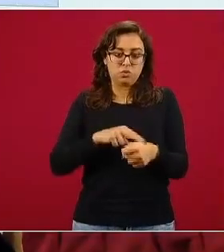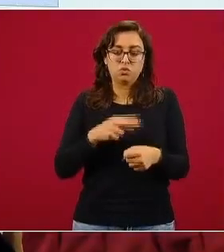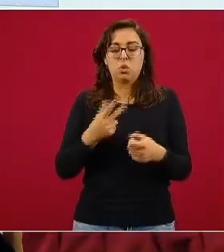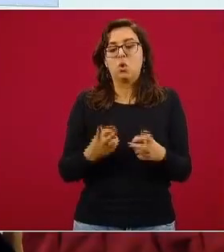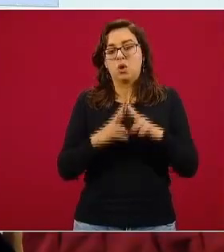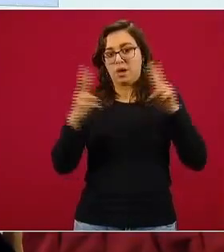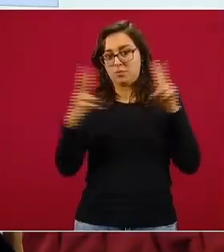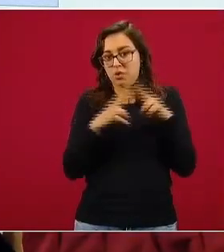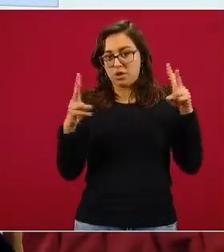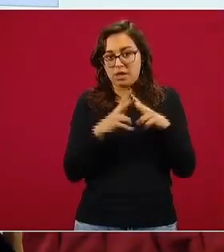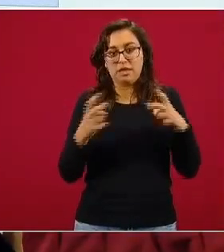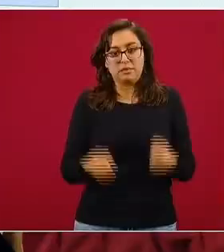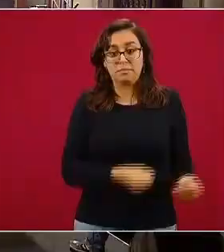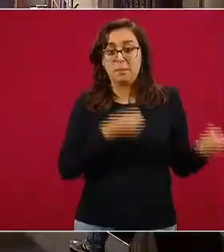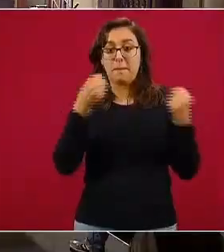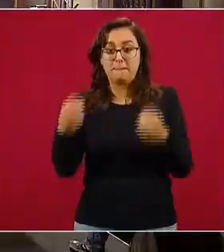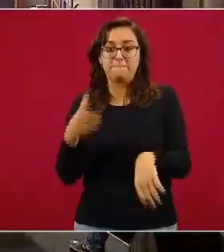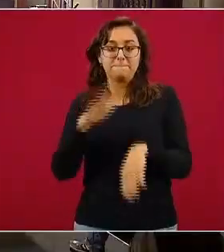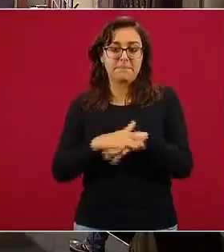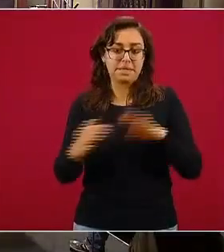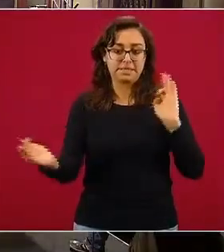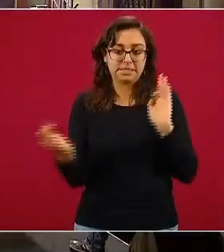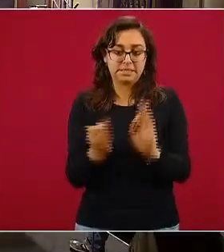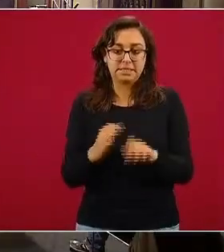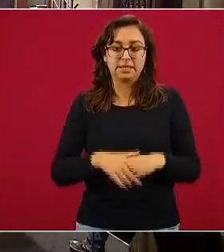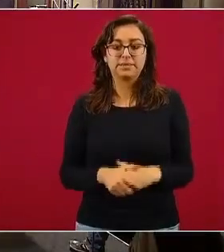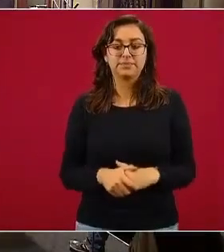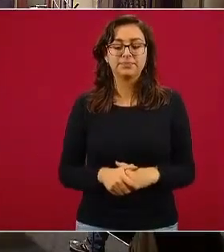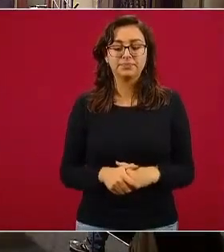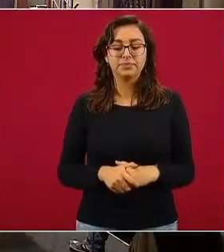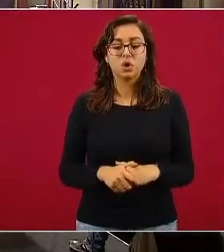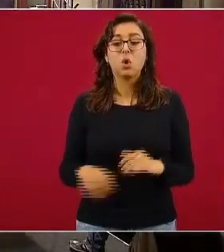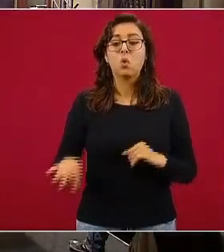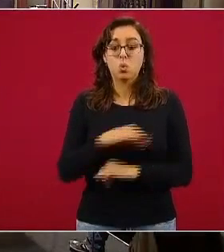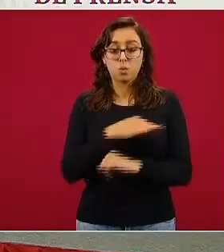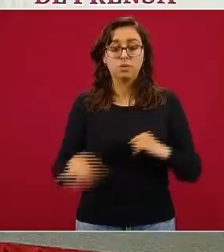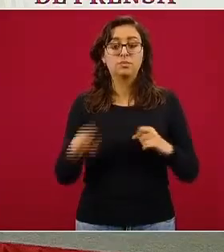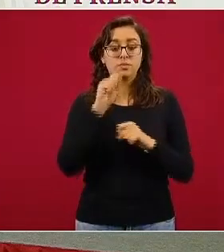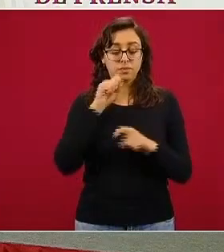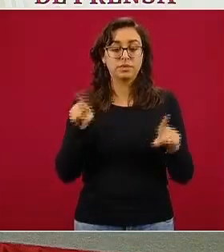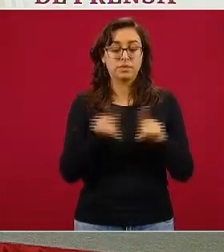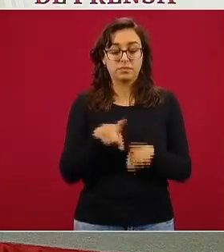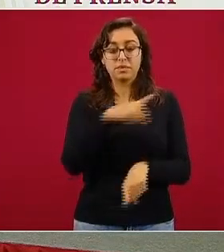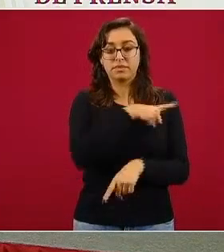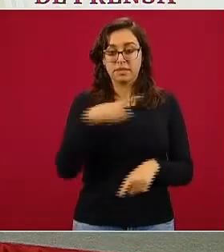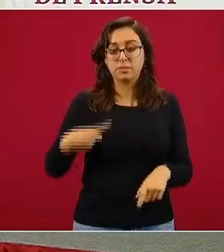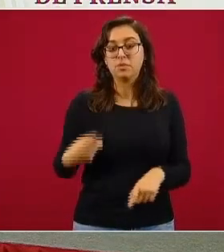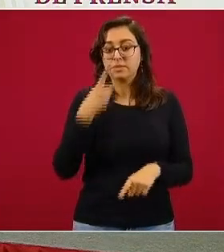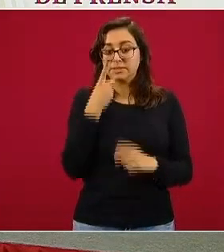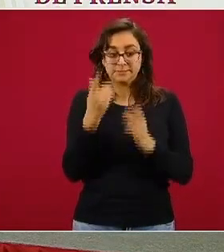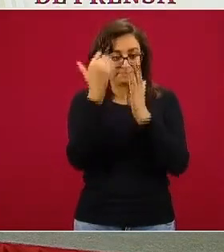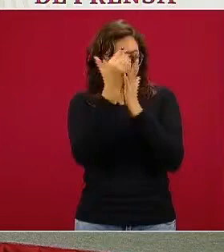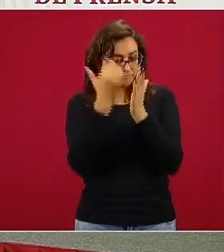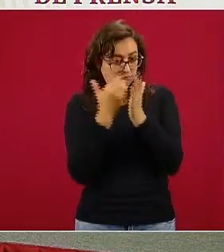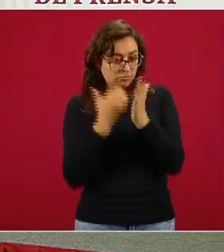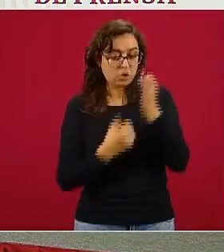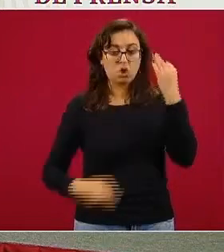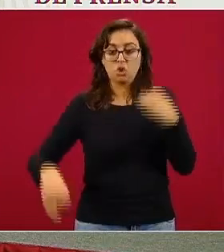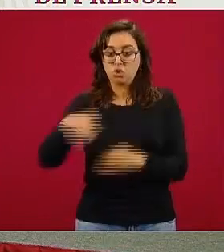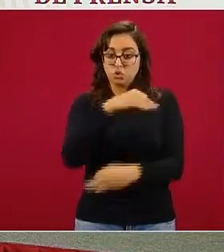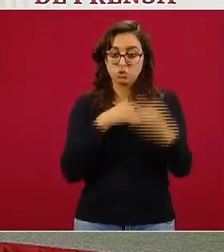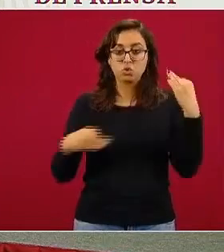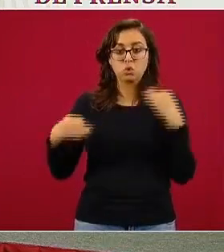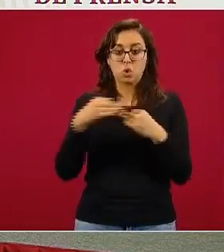más cercana en las personas. Y por último, también es importante que toda esta estrategia esté ligada a las